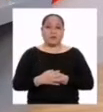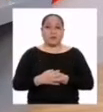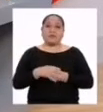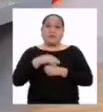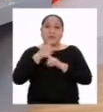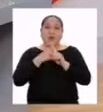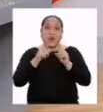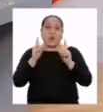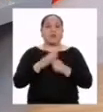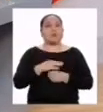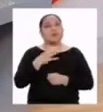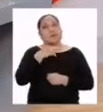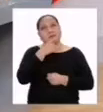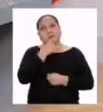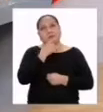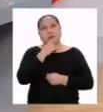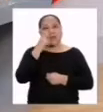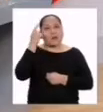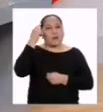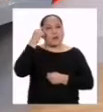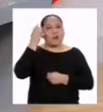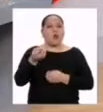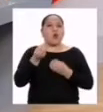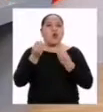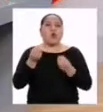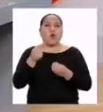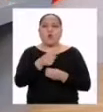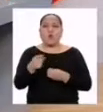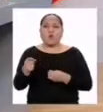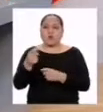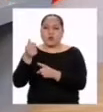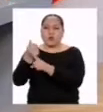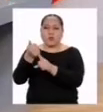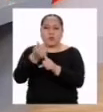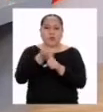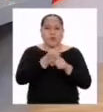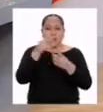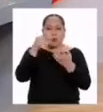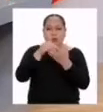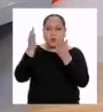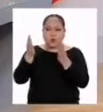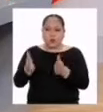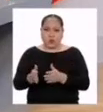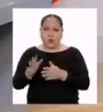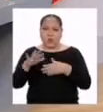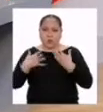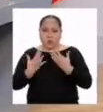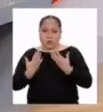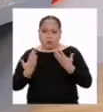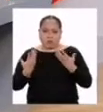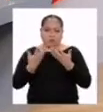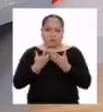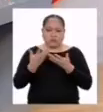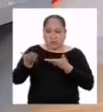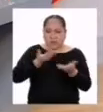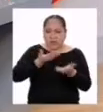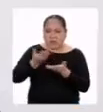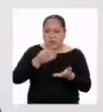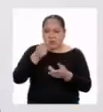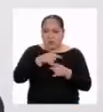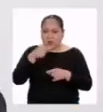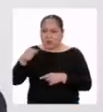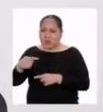Sin embargo, me queda la pregunta acerca de cómo los propios estudiantes pueden relacionarse con esta